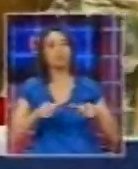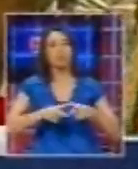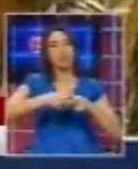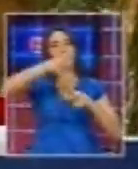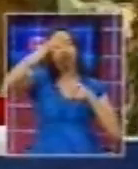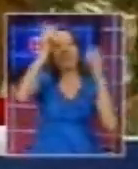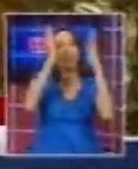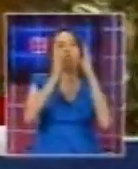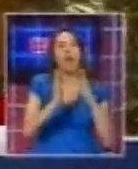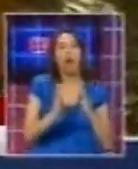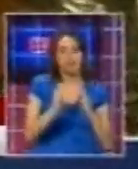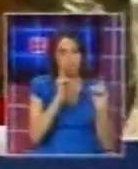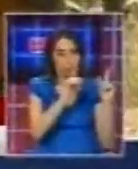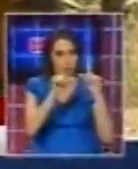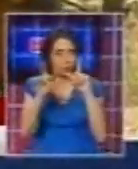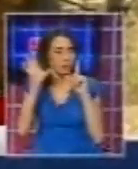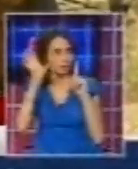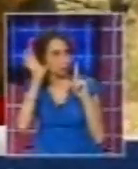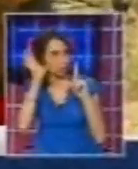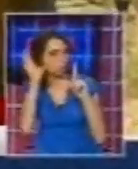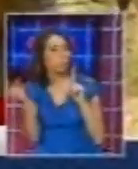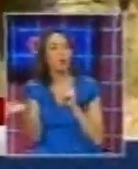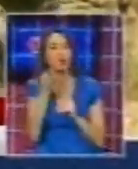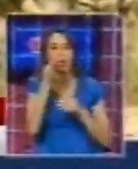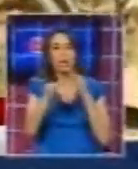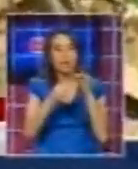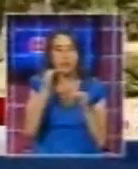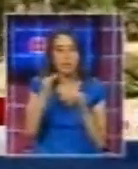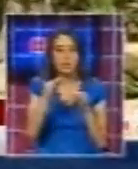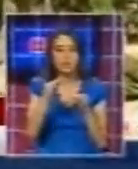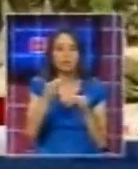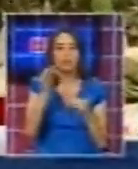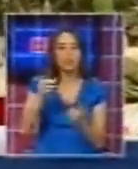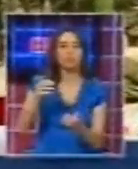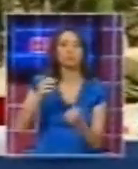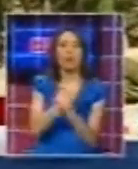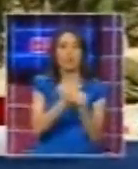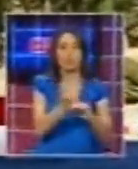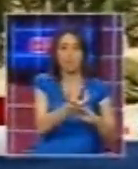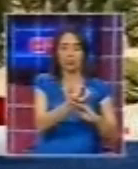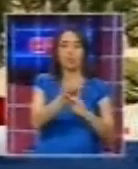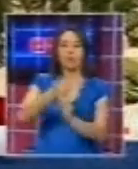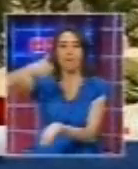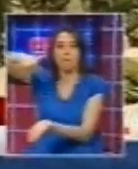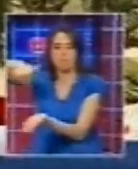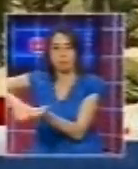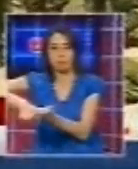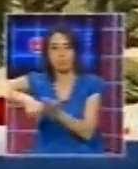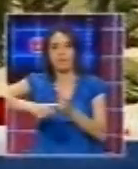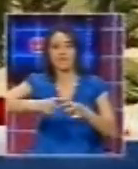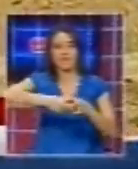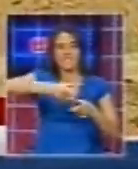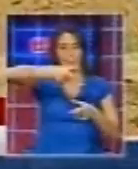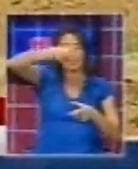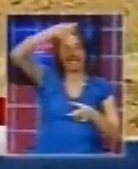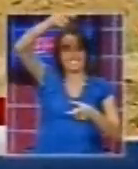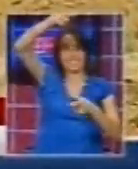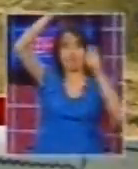que escuchemos el ambiente preciso cuando detonan los explosivos y cae este silo de 20 metros.